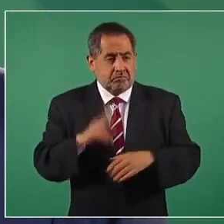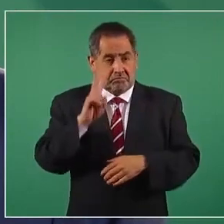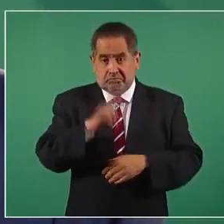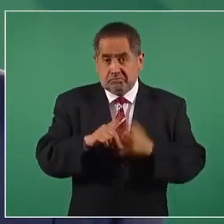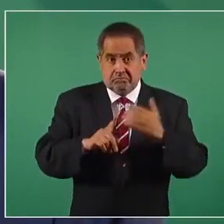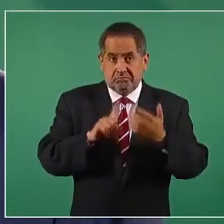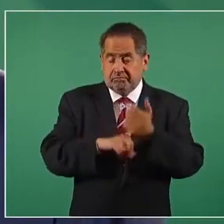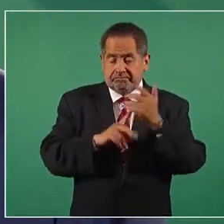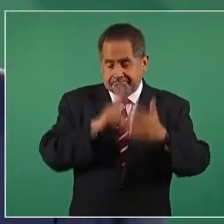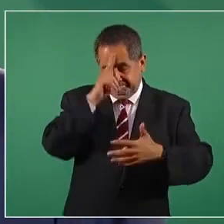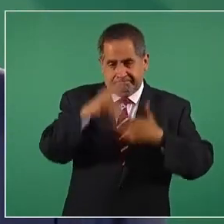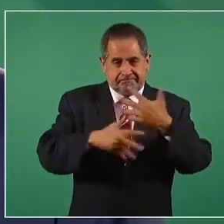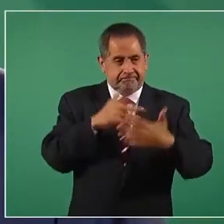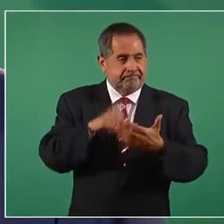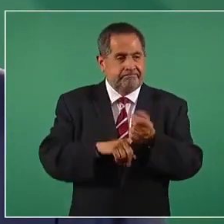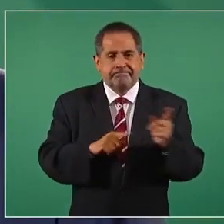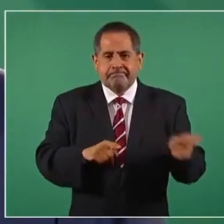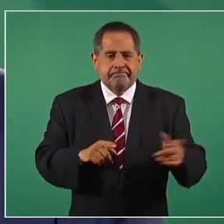violencia.